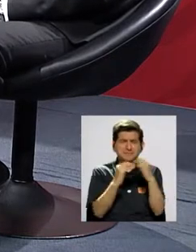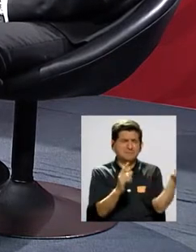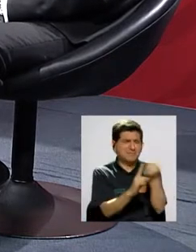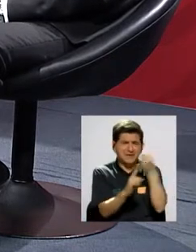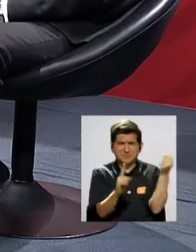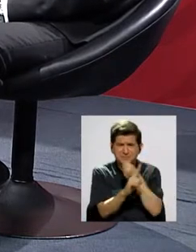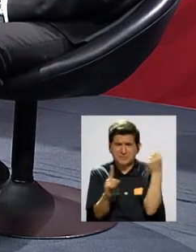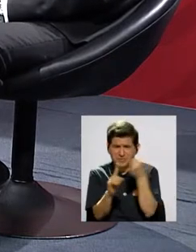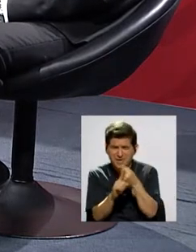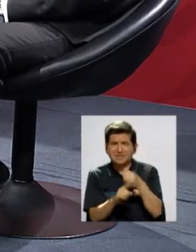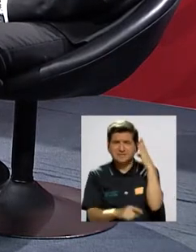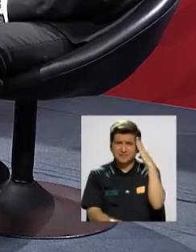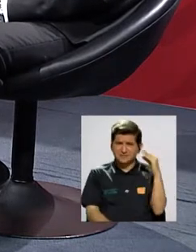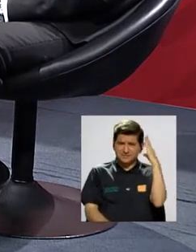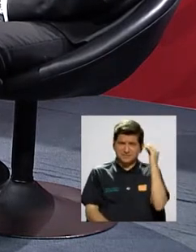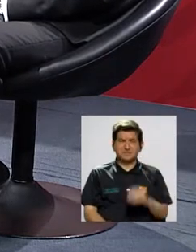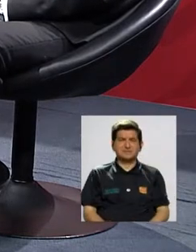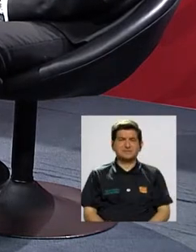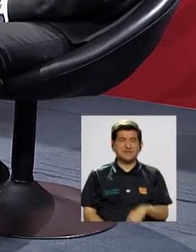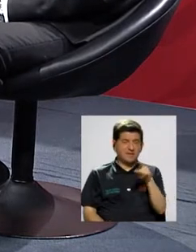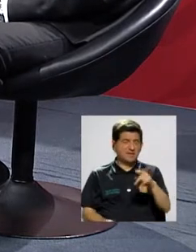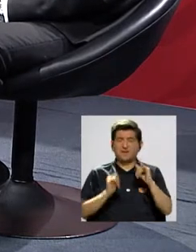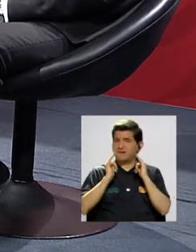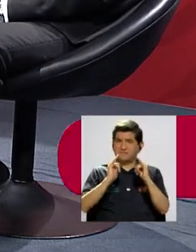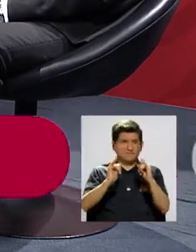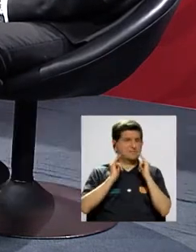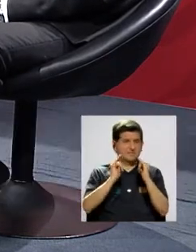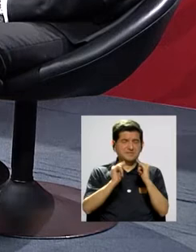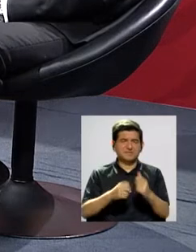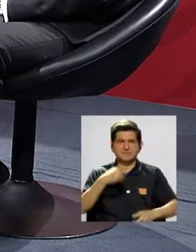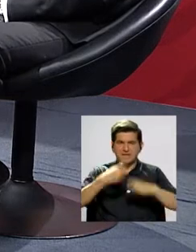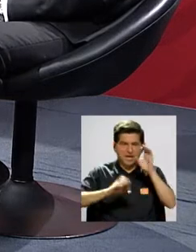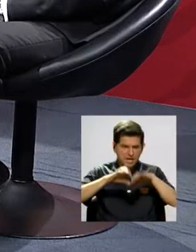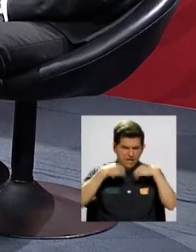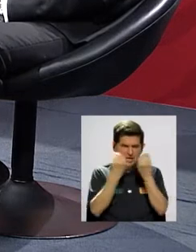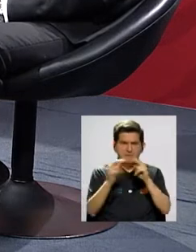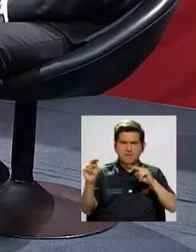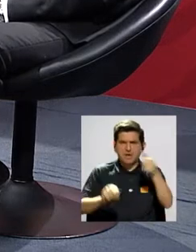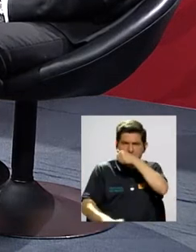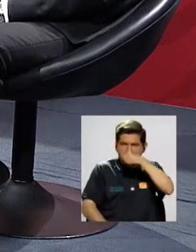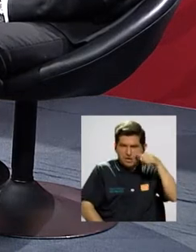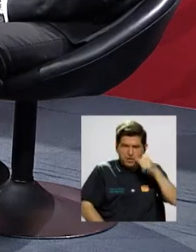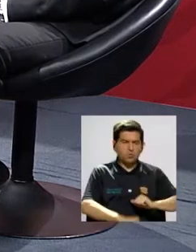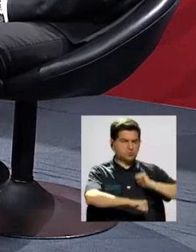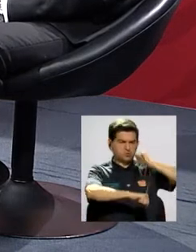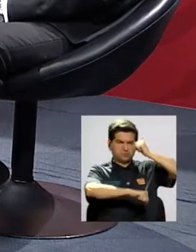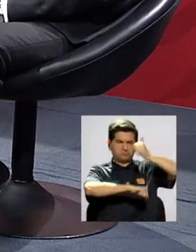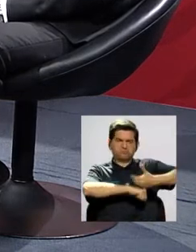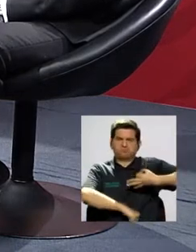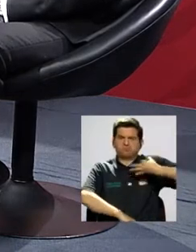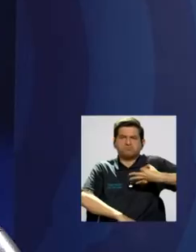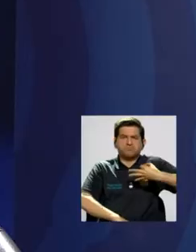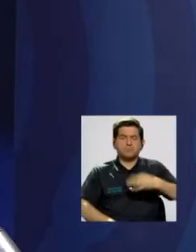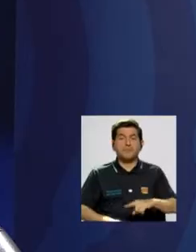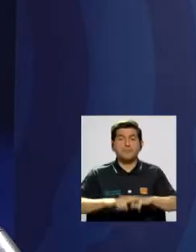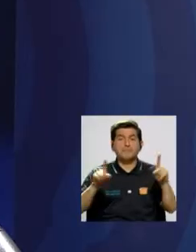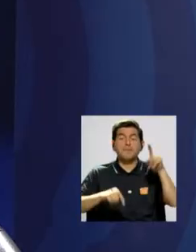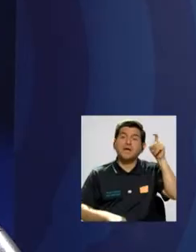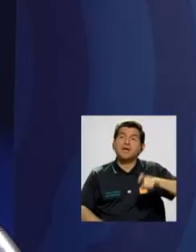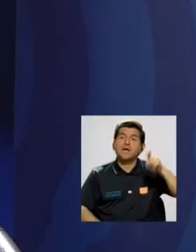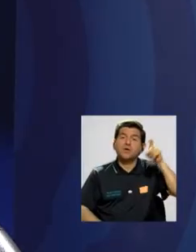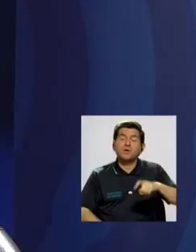violencia. Y en ese estado de desigualdad, donde el crimen organizado y el narcotráfico, sí, parece que se han establecido. Pero es que necesitamos ir